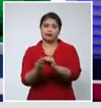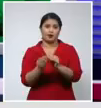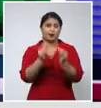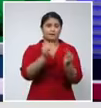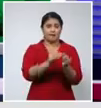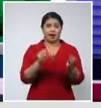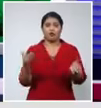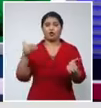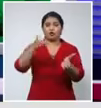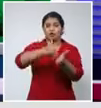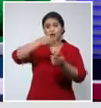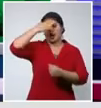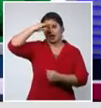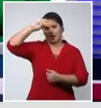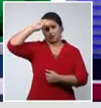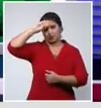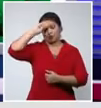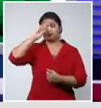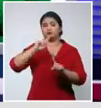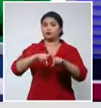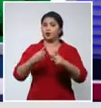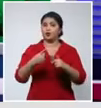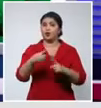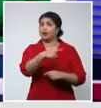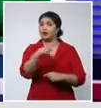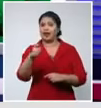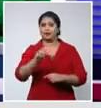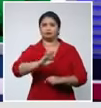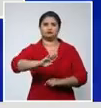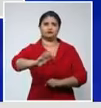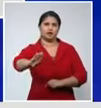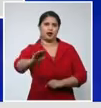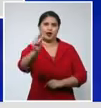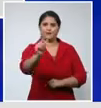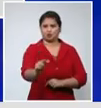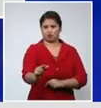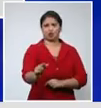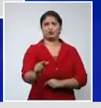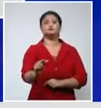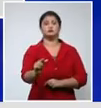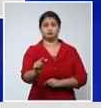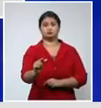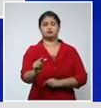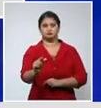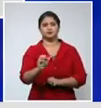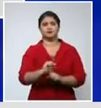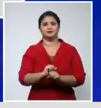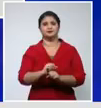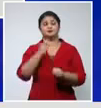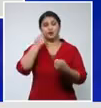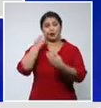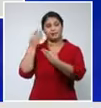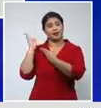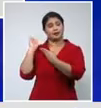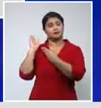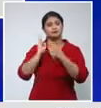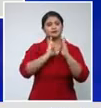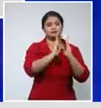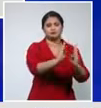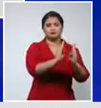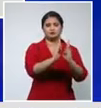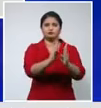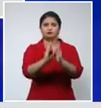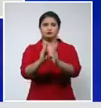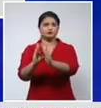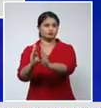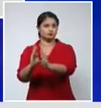país. Ahí ustedes lo tienen en el gráfico, el número de casos en el día de ayer, el